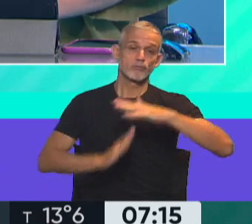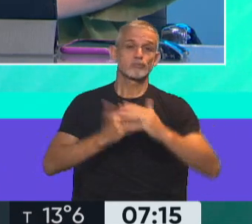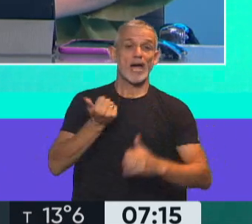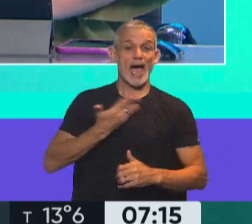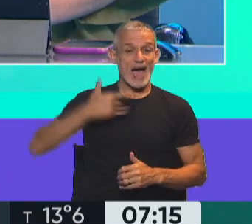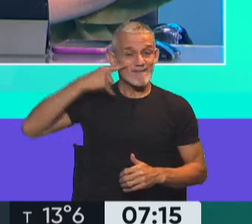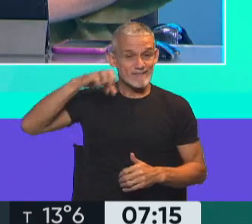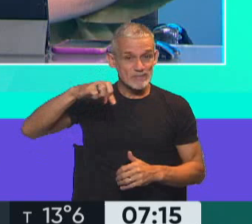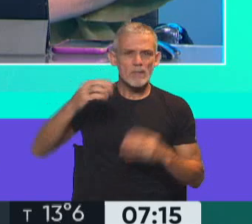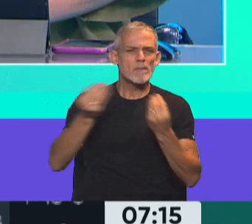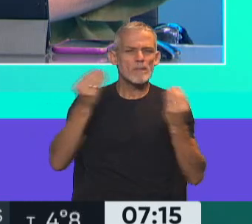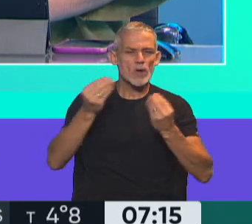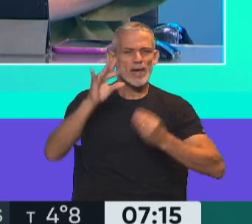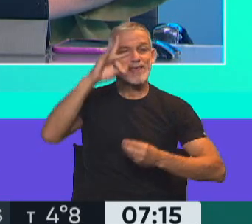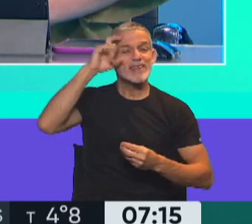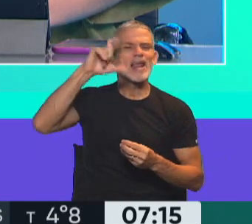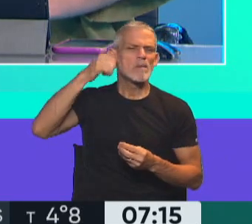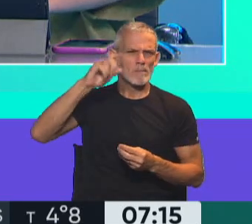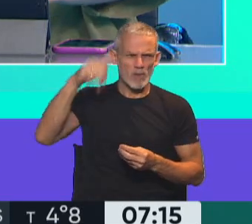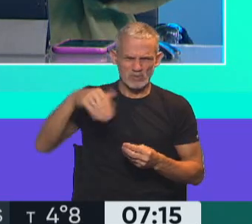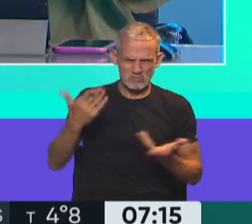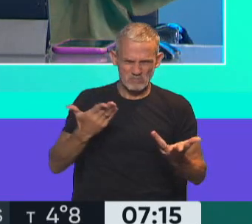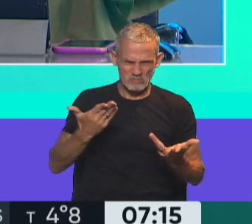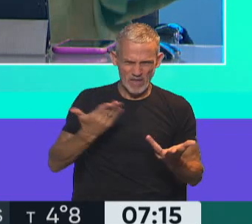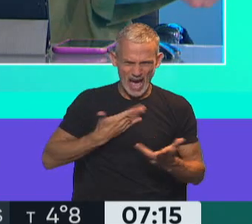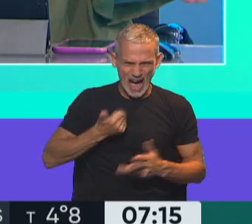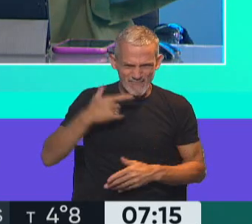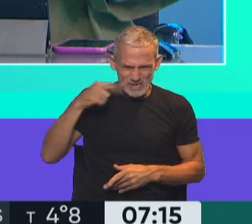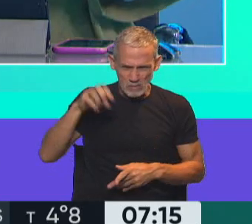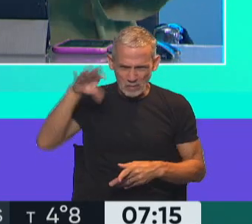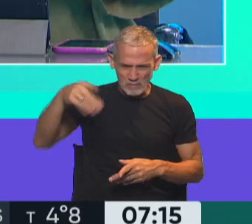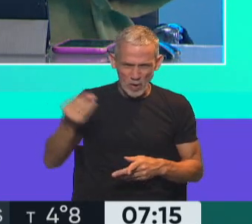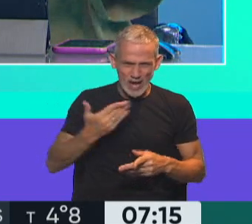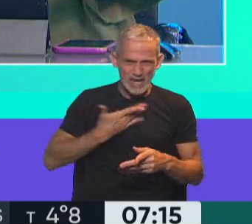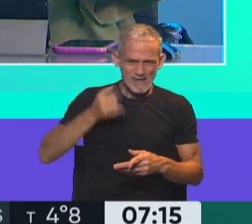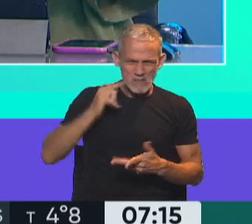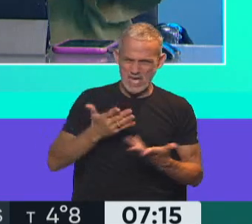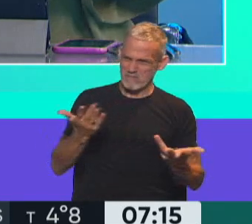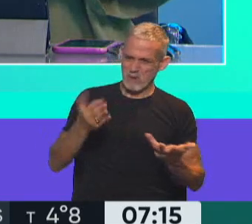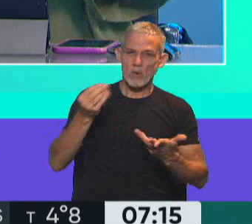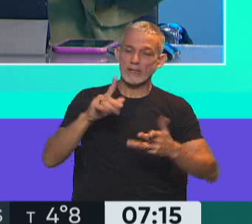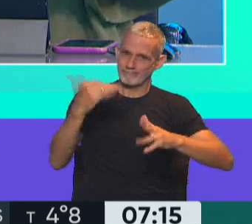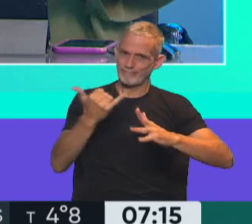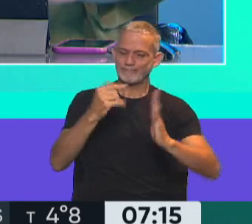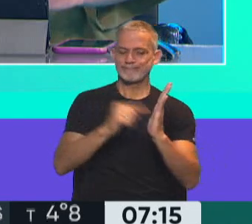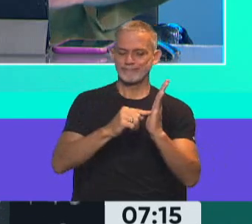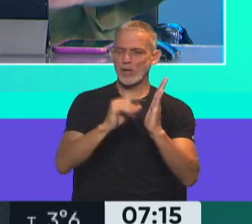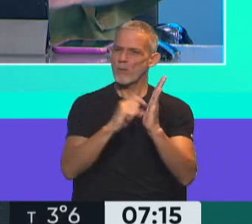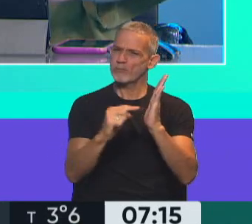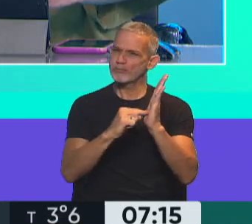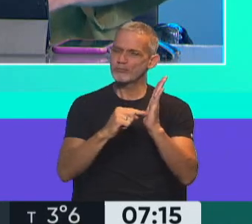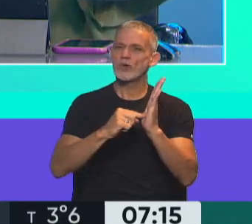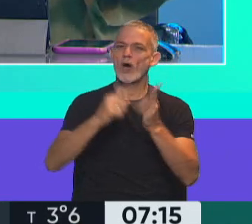AFIP, Mercedes Marcó del Pont, que uno dice, la AFIP, ¿Por qué la AFIP? Claro. FMI. Bueno, porque hay un capítulo muy interesante